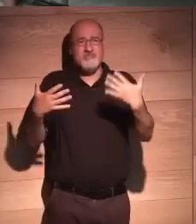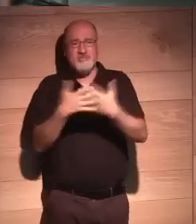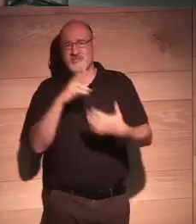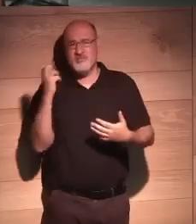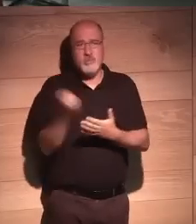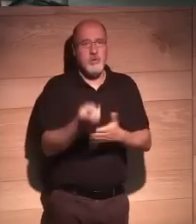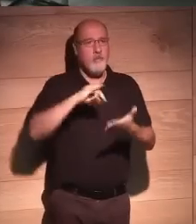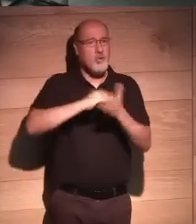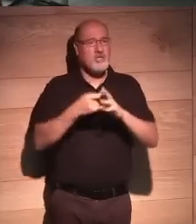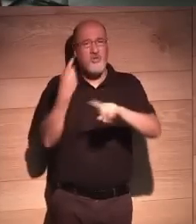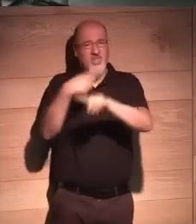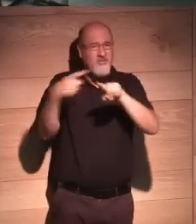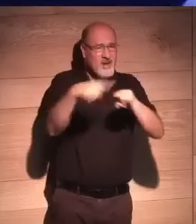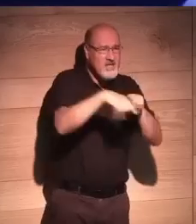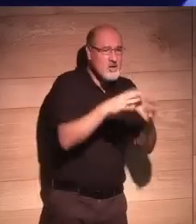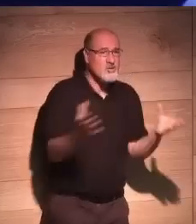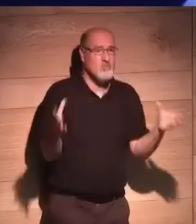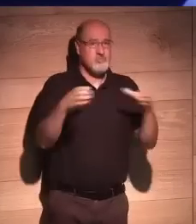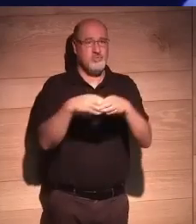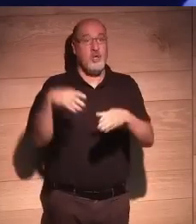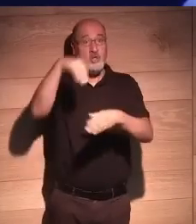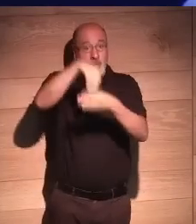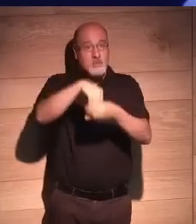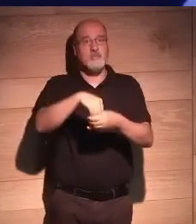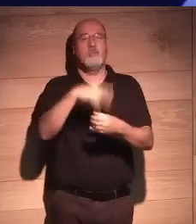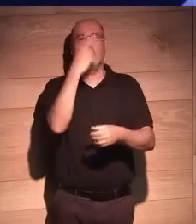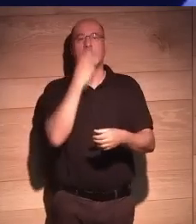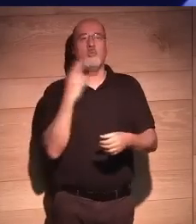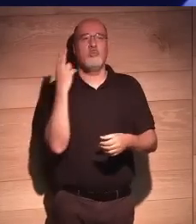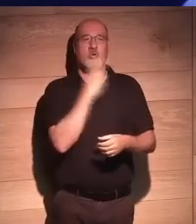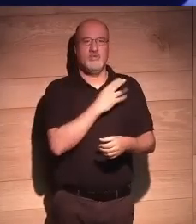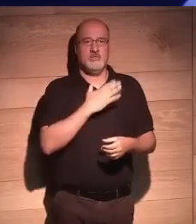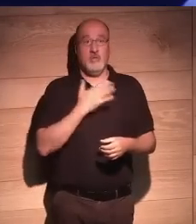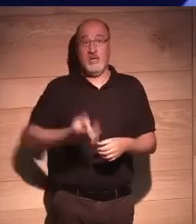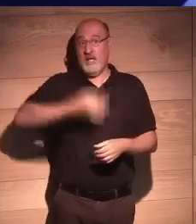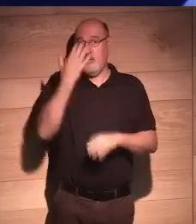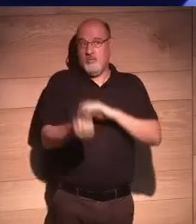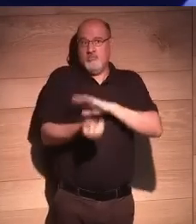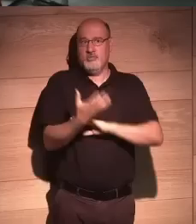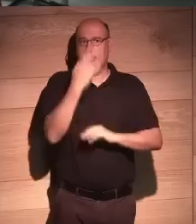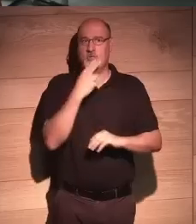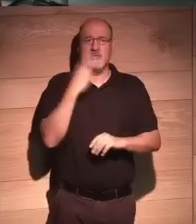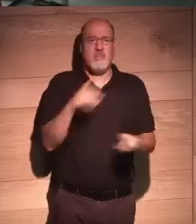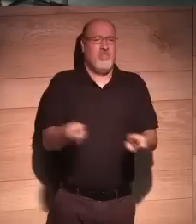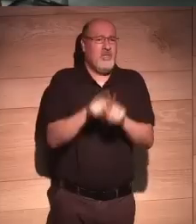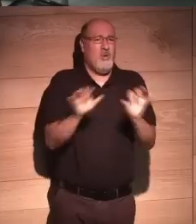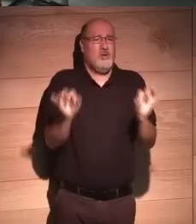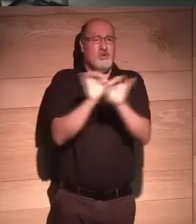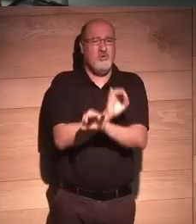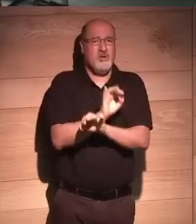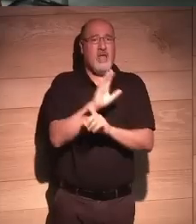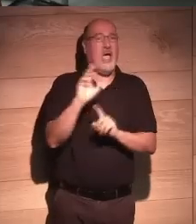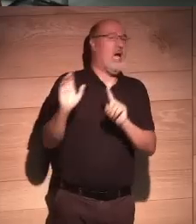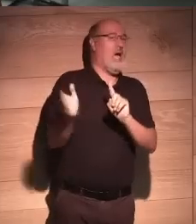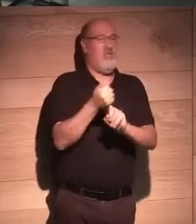proyectos diferentes en los cuales haya compromiso personal por parte de los creadores. Se equivoquen o acierten